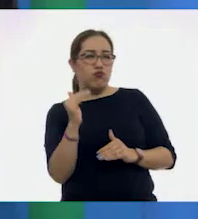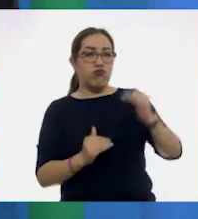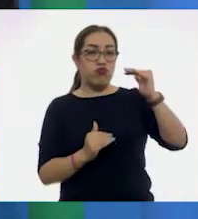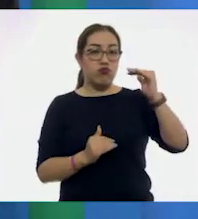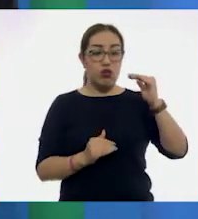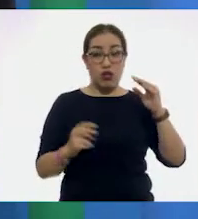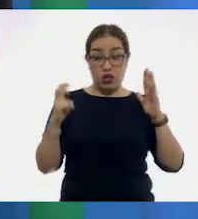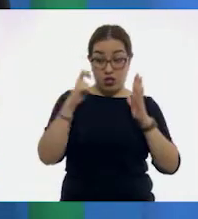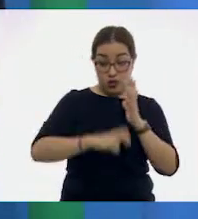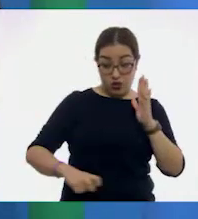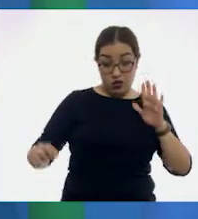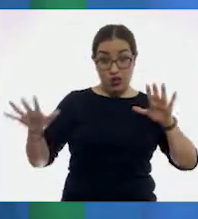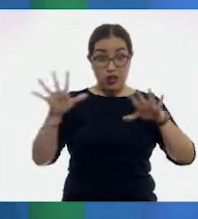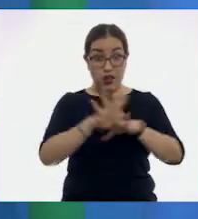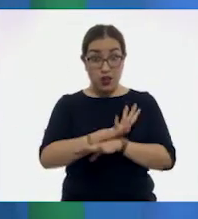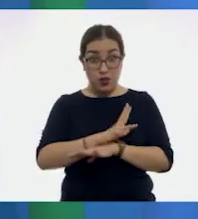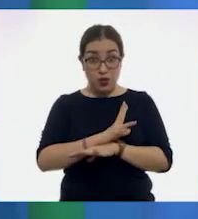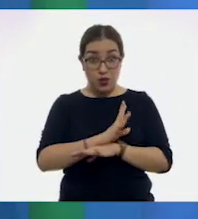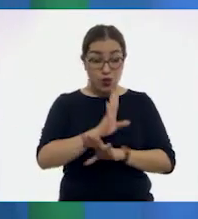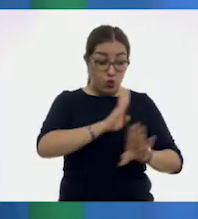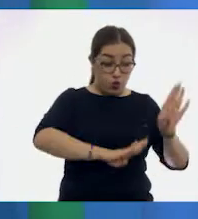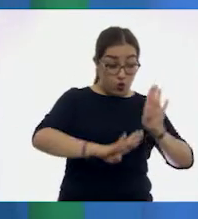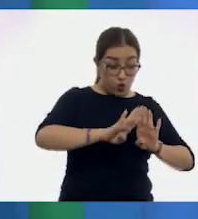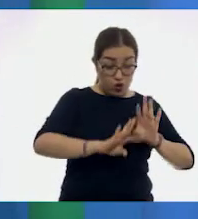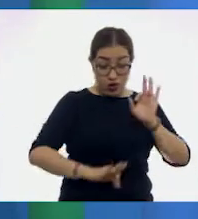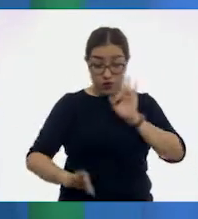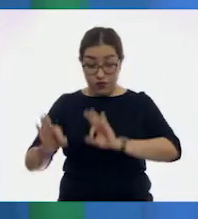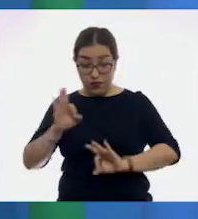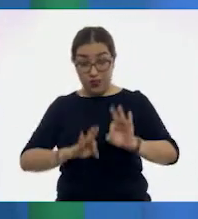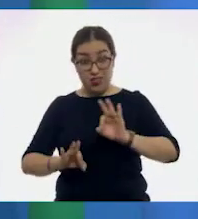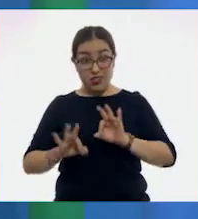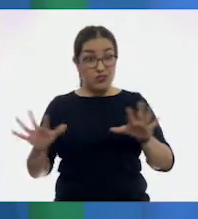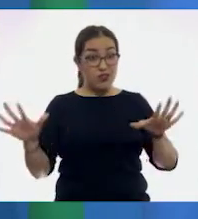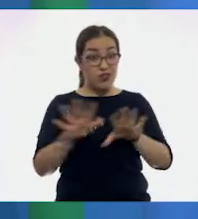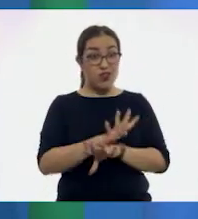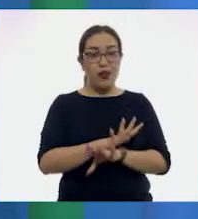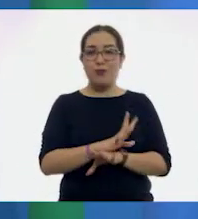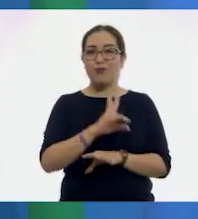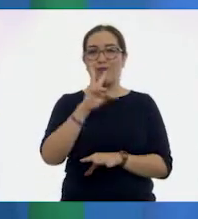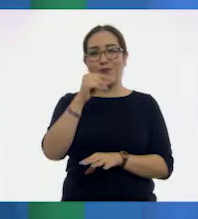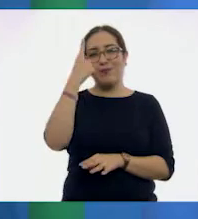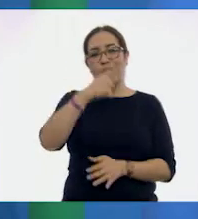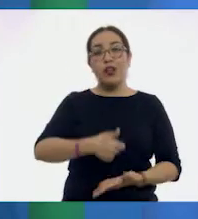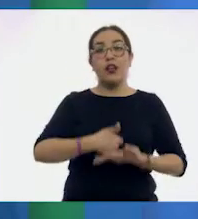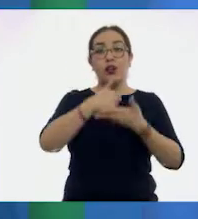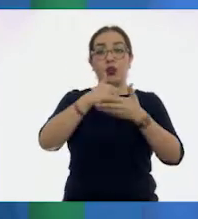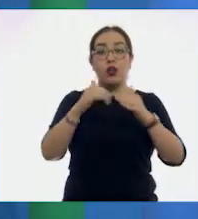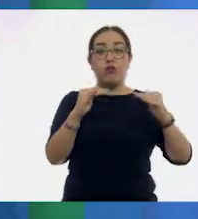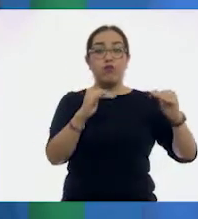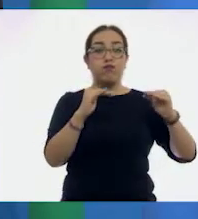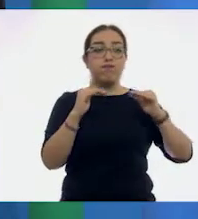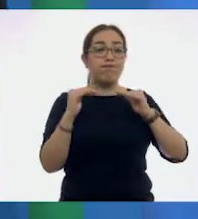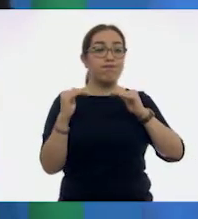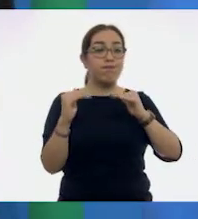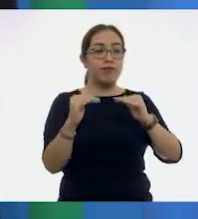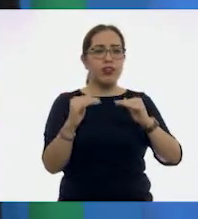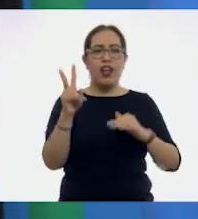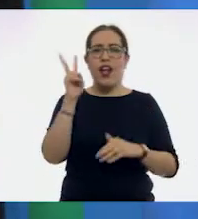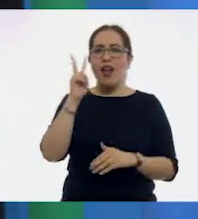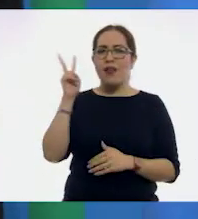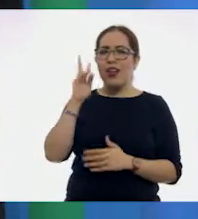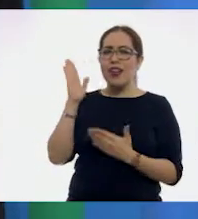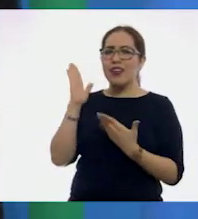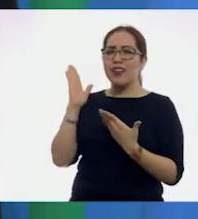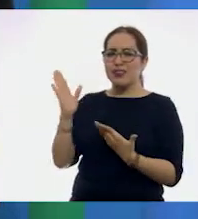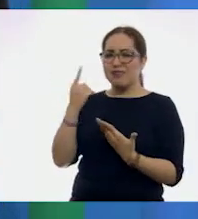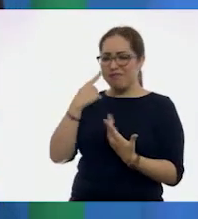biológicos y los físicos que mantienen en equilibrio a los ecosistemas. Vamos a ver